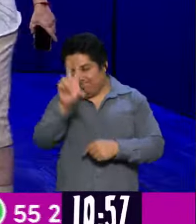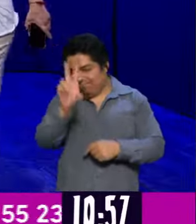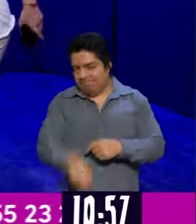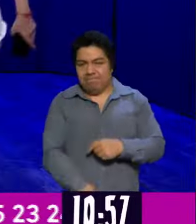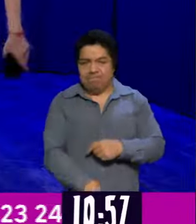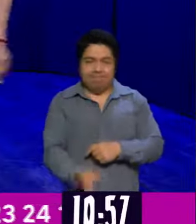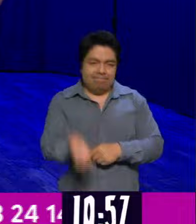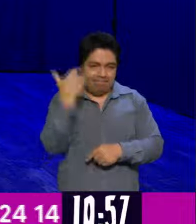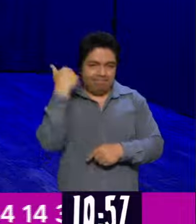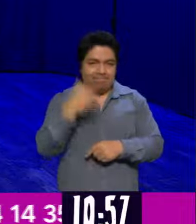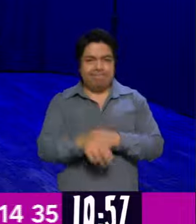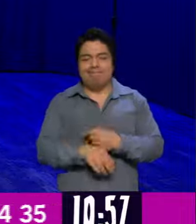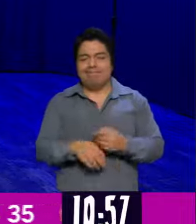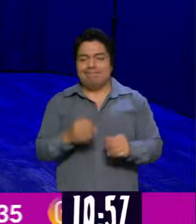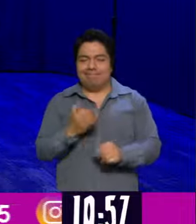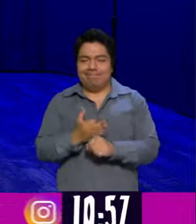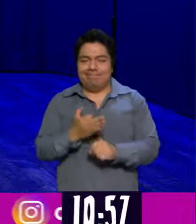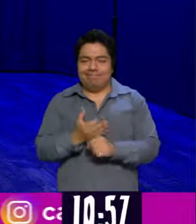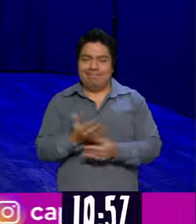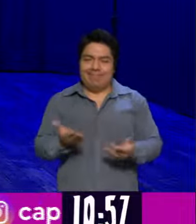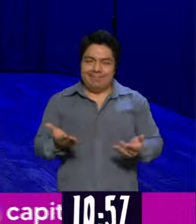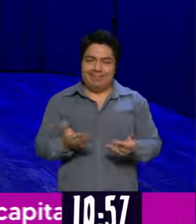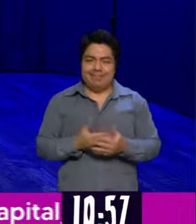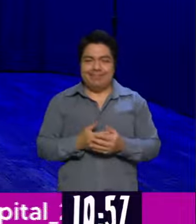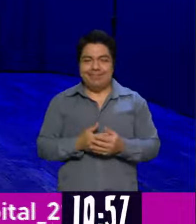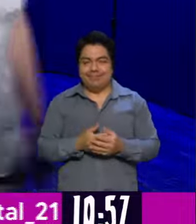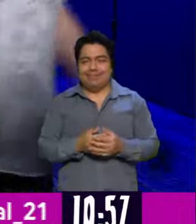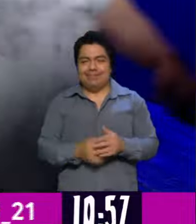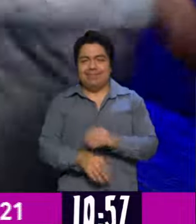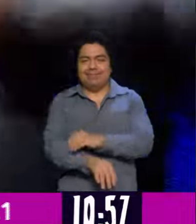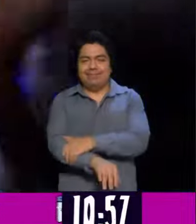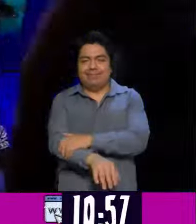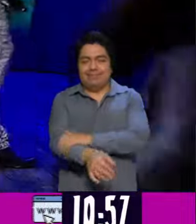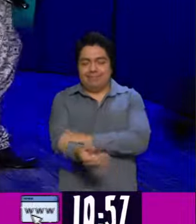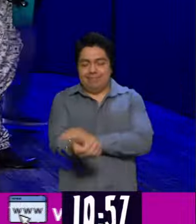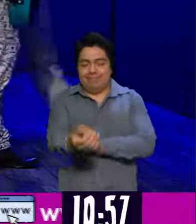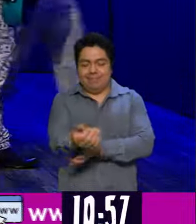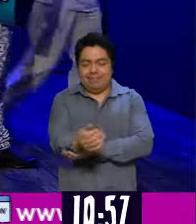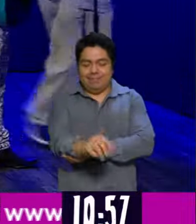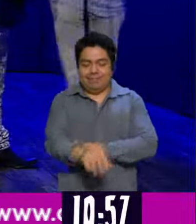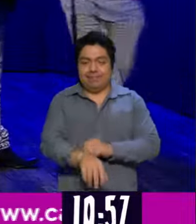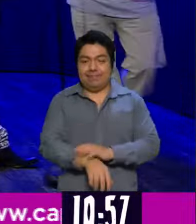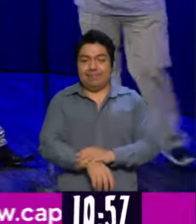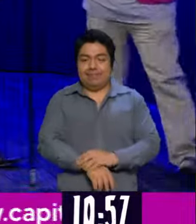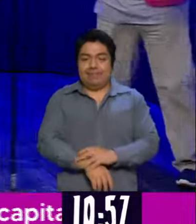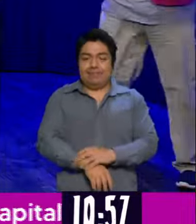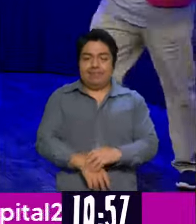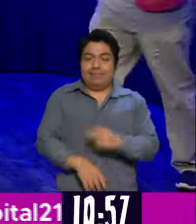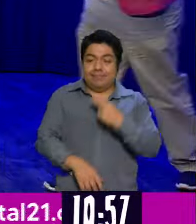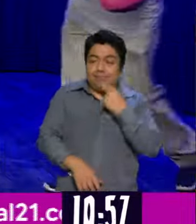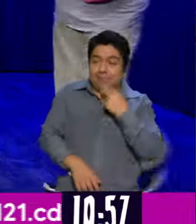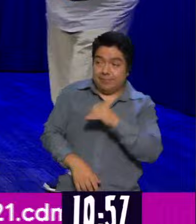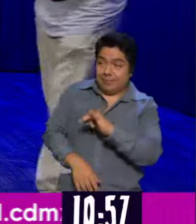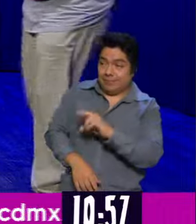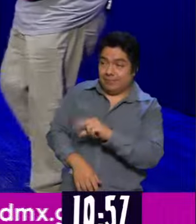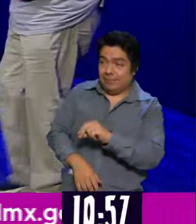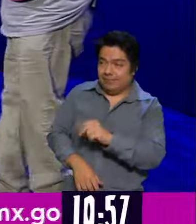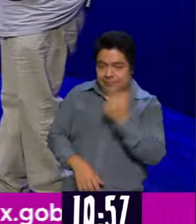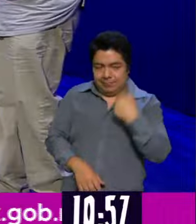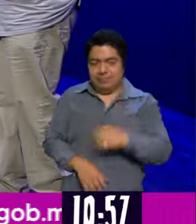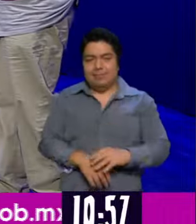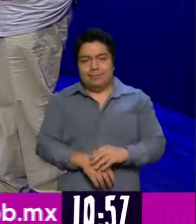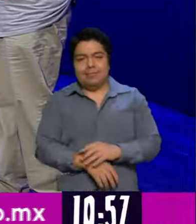Messi. Vamos a poner aquí los micrófonos. El otro estaba de este lado. ¿Lo va usted a utilizar, compañero?